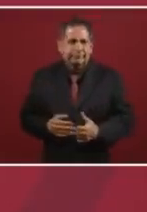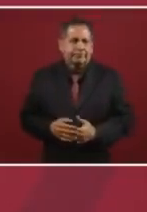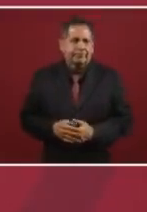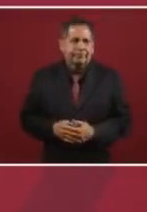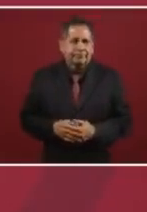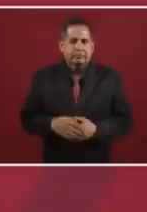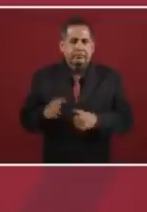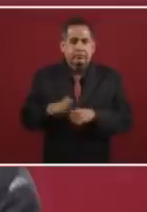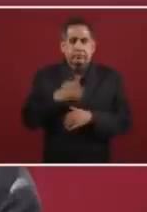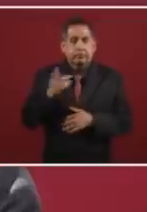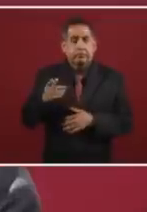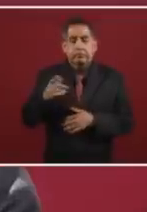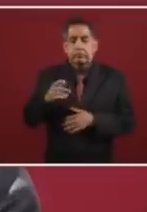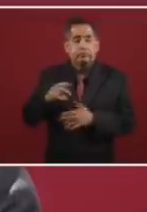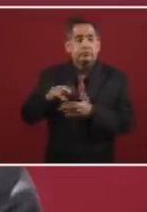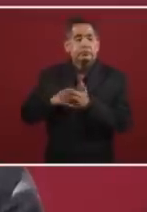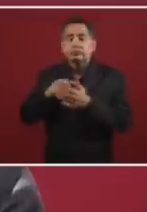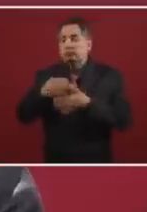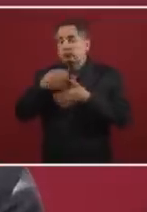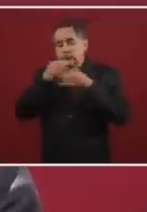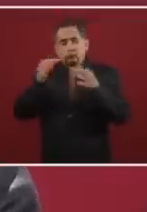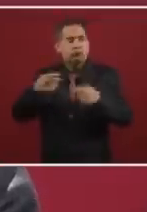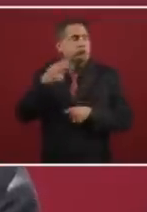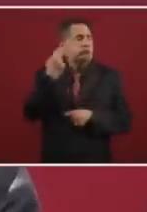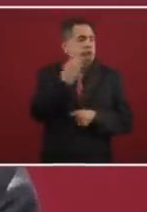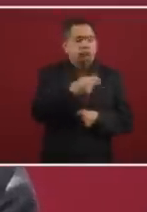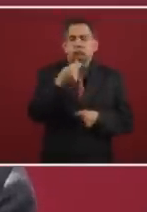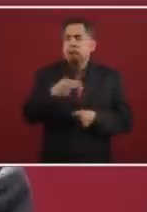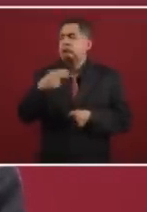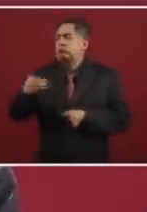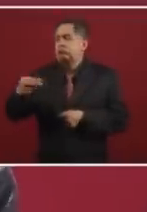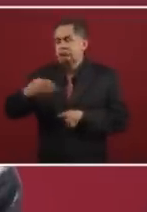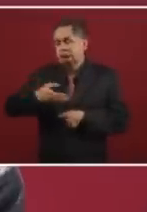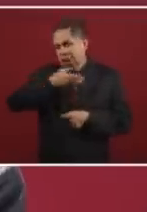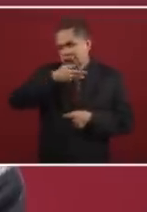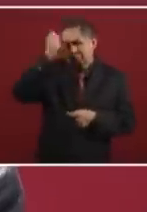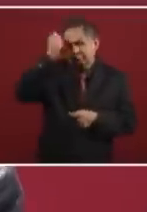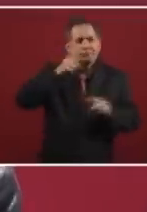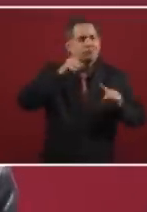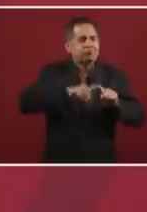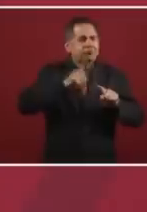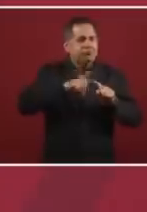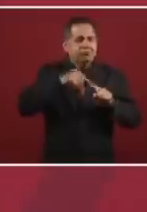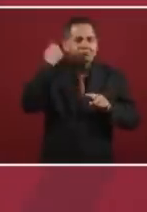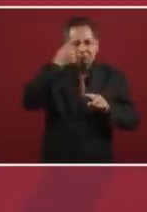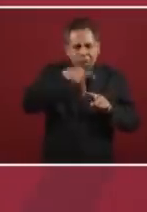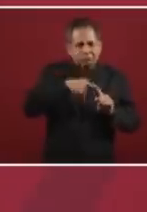porque elige ahorros euros a dio a conocer cinco seis siete en aquellos tiempos